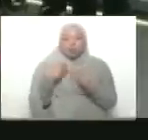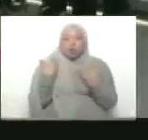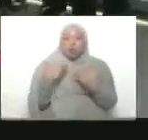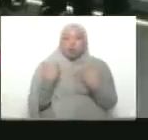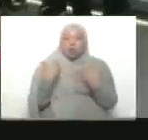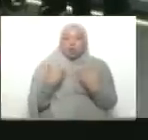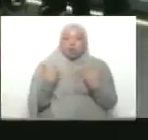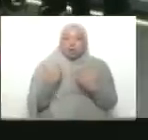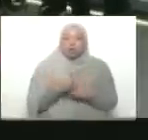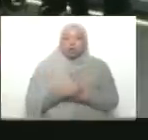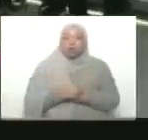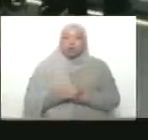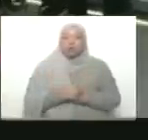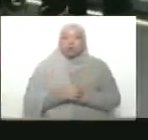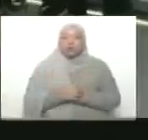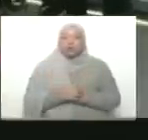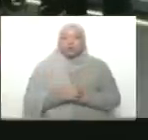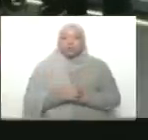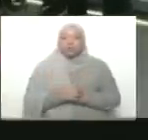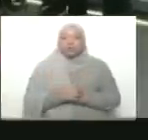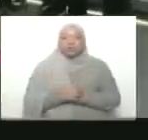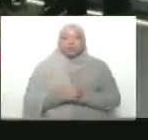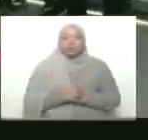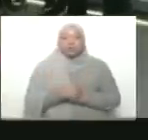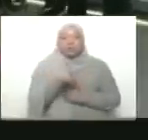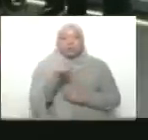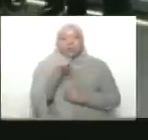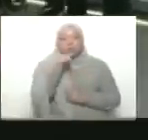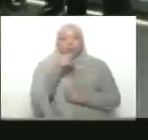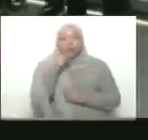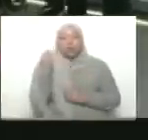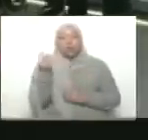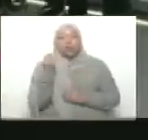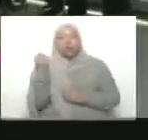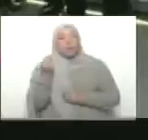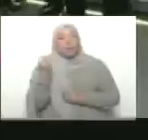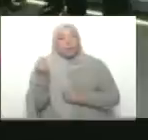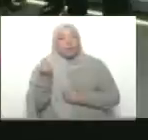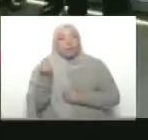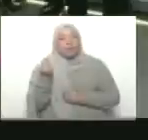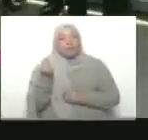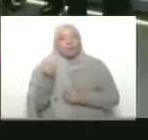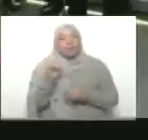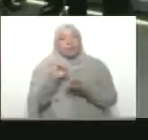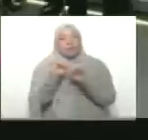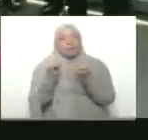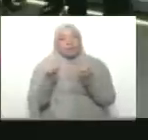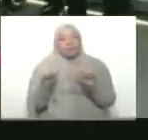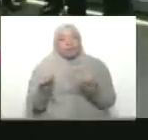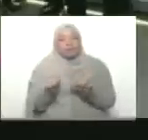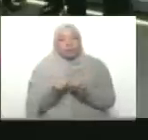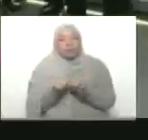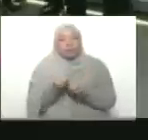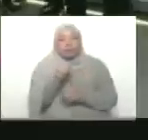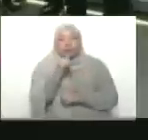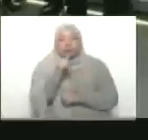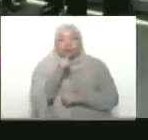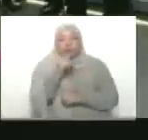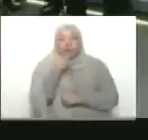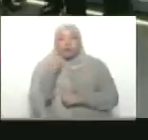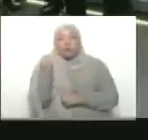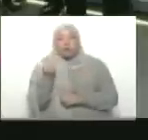alegría además de darle opciones a la juventud para el arte de darle opciones para la